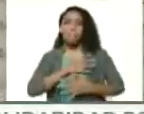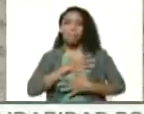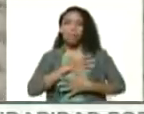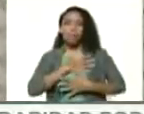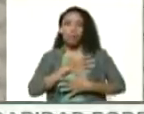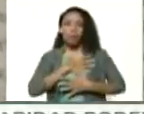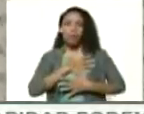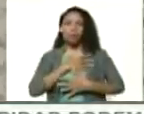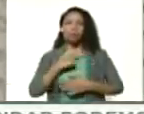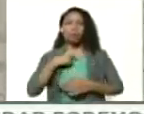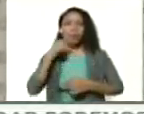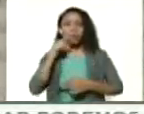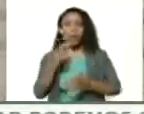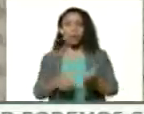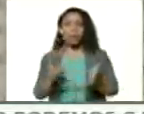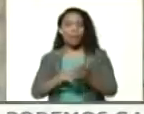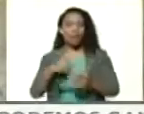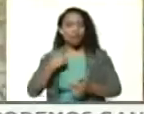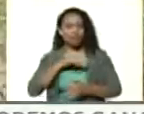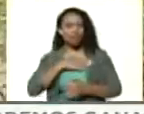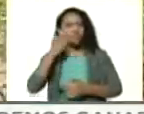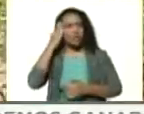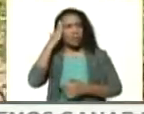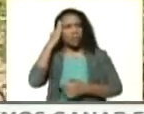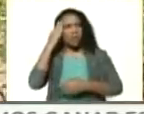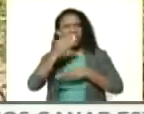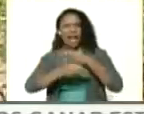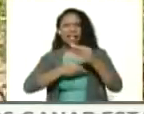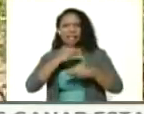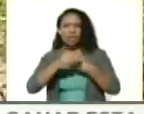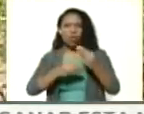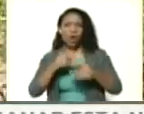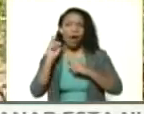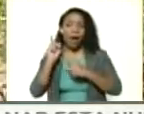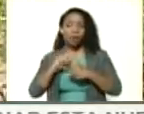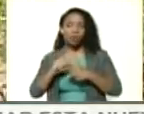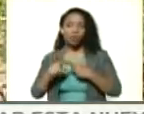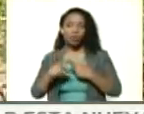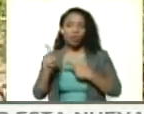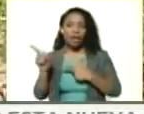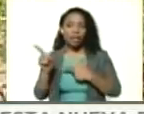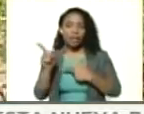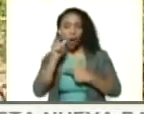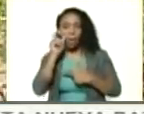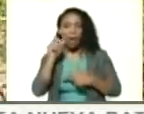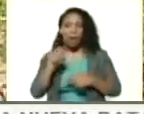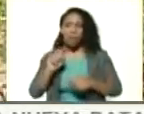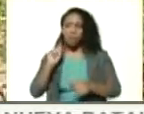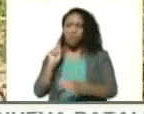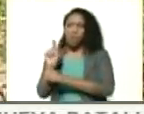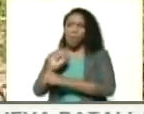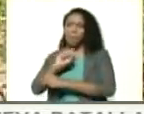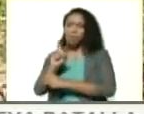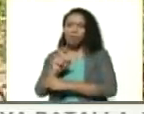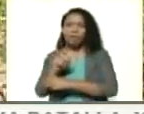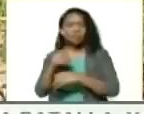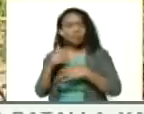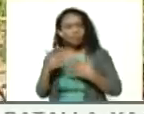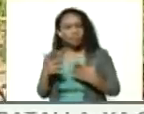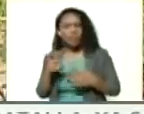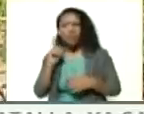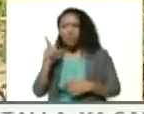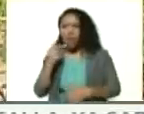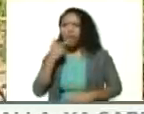mente repetía la frase de nosotros sabemos lo que estamos haciendo. Fue entonces cuando emplacé a Shapiro y le pregunté, Charles, tú